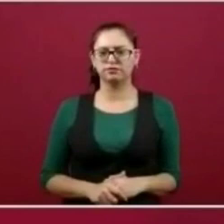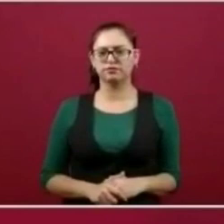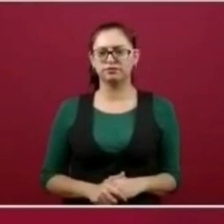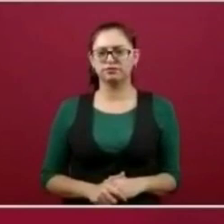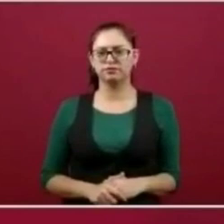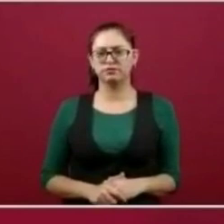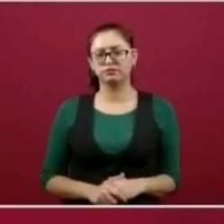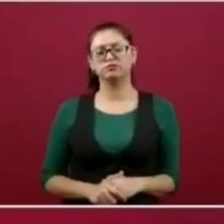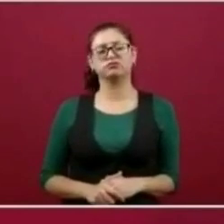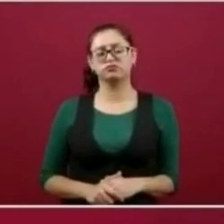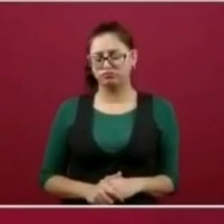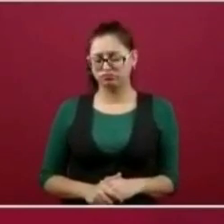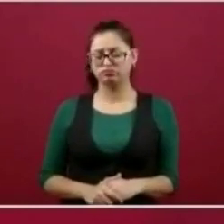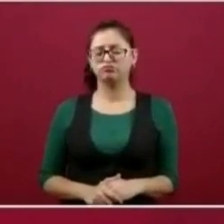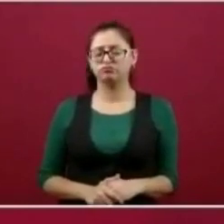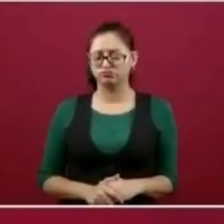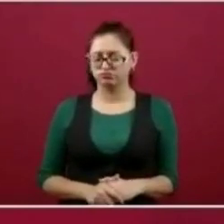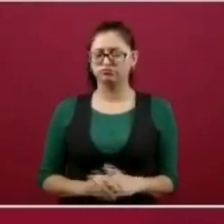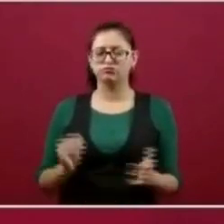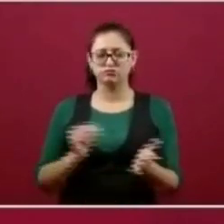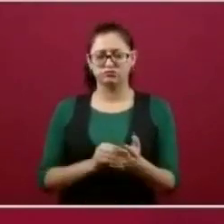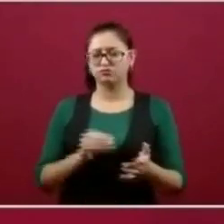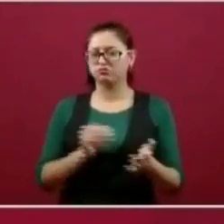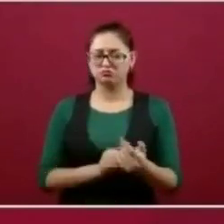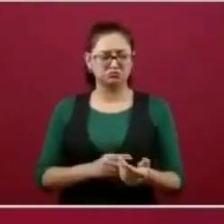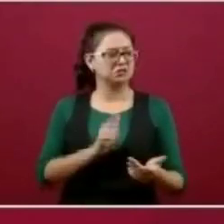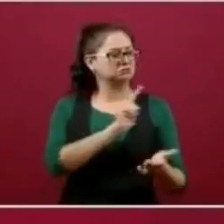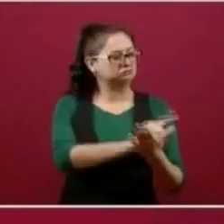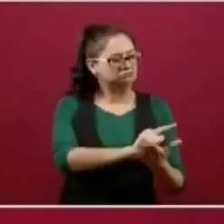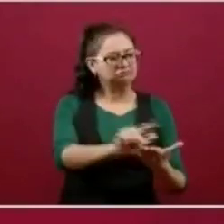limpiando de corrupción